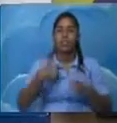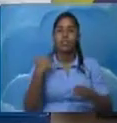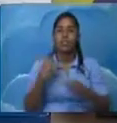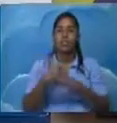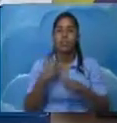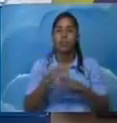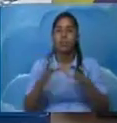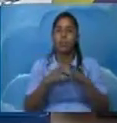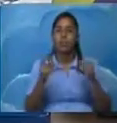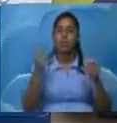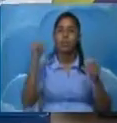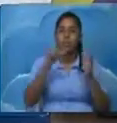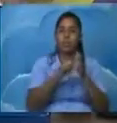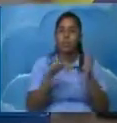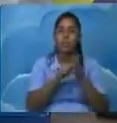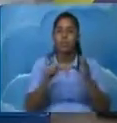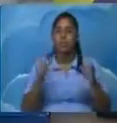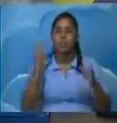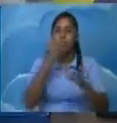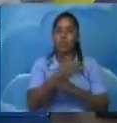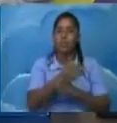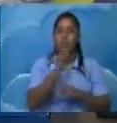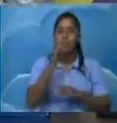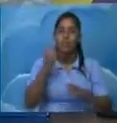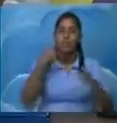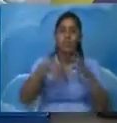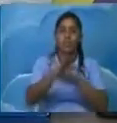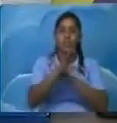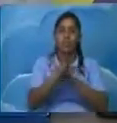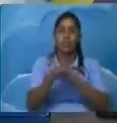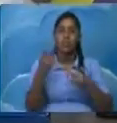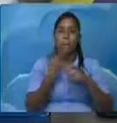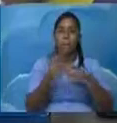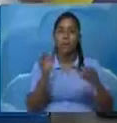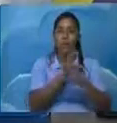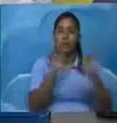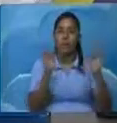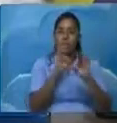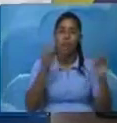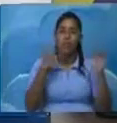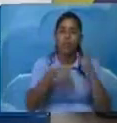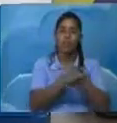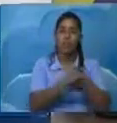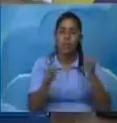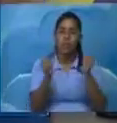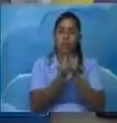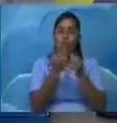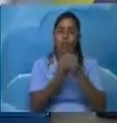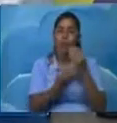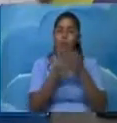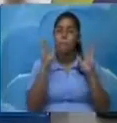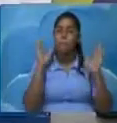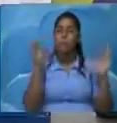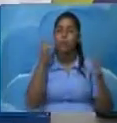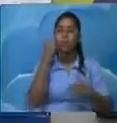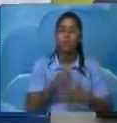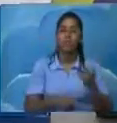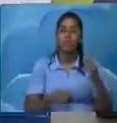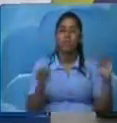alcabala, por donde se entra y se sale. Pero nadie se va con las manos vacías, nadie se